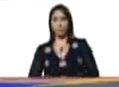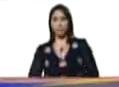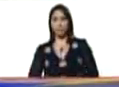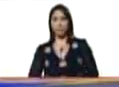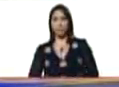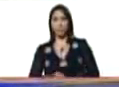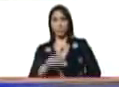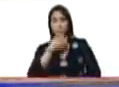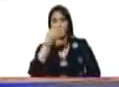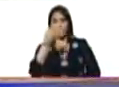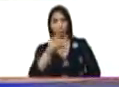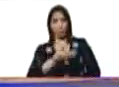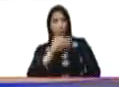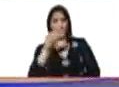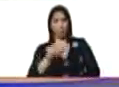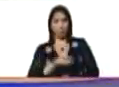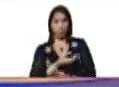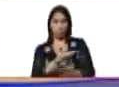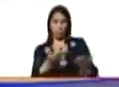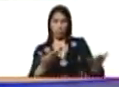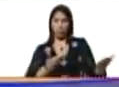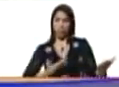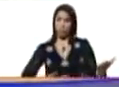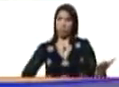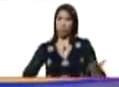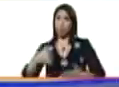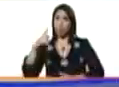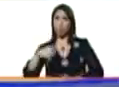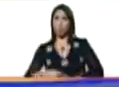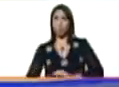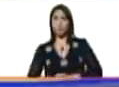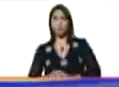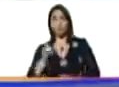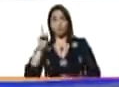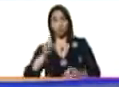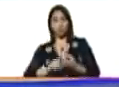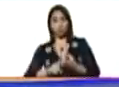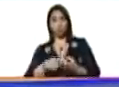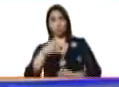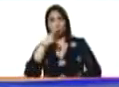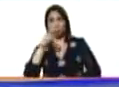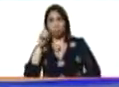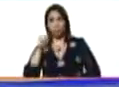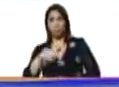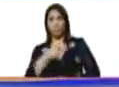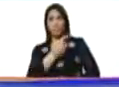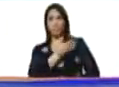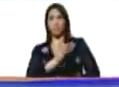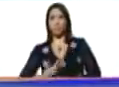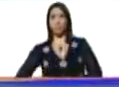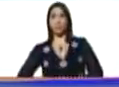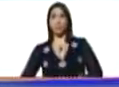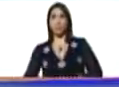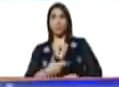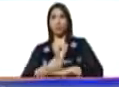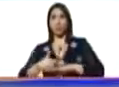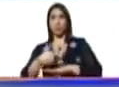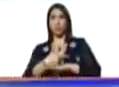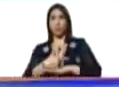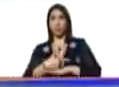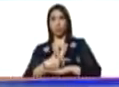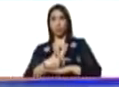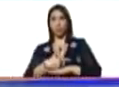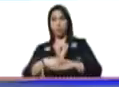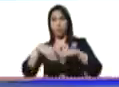Muy buenas tardes, compañero presidente, señora Cilia, compañera Delcy, vicepresidentes de gobierno.